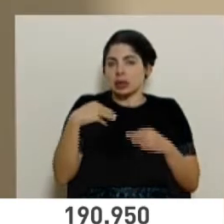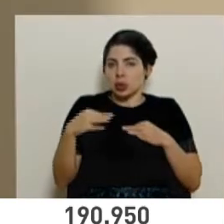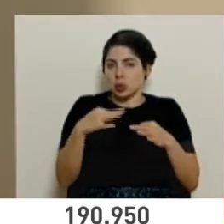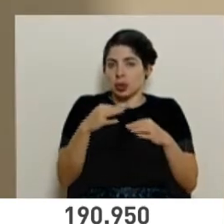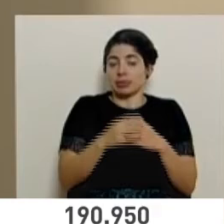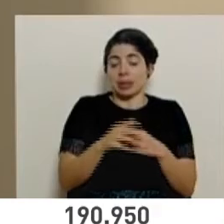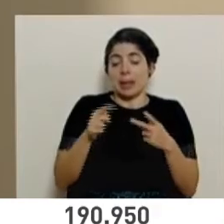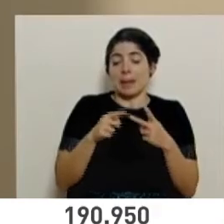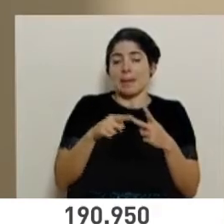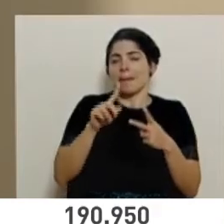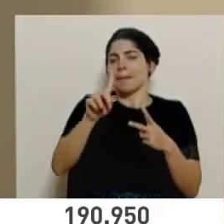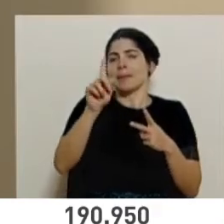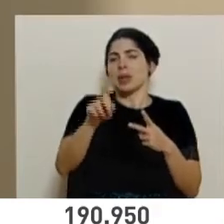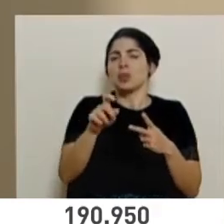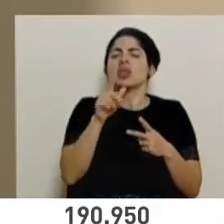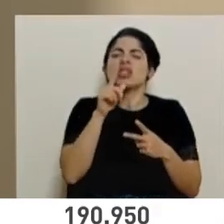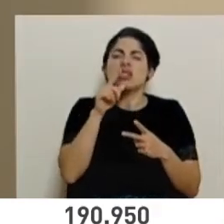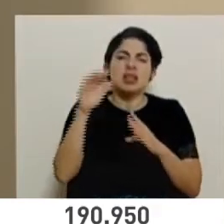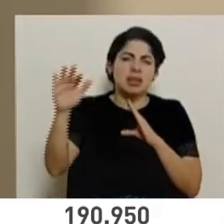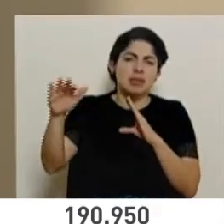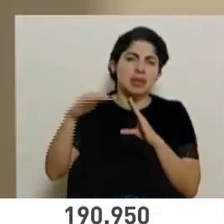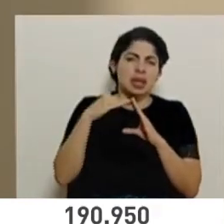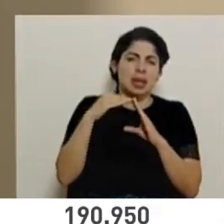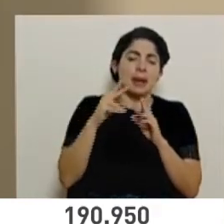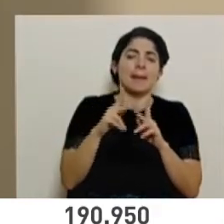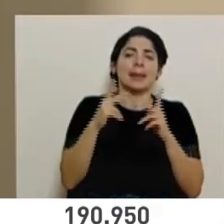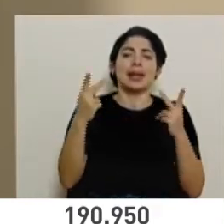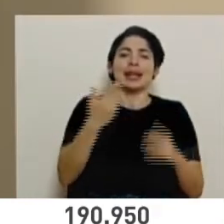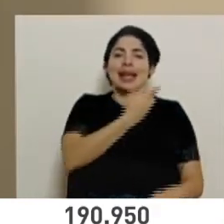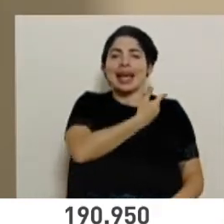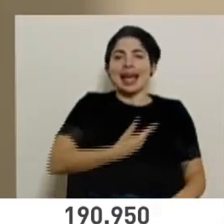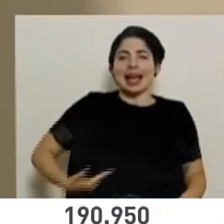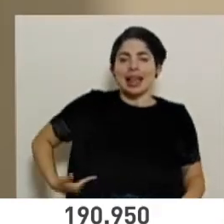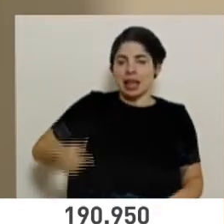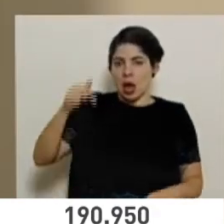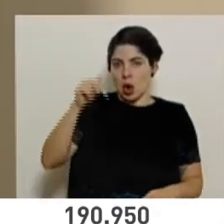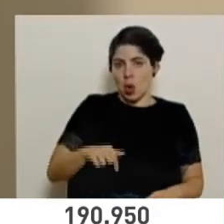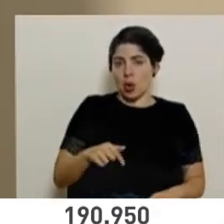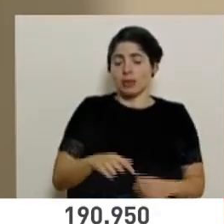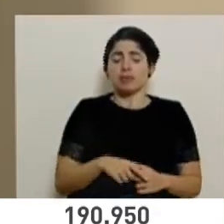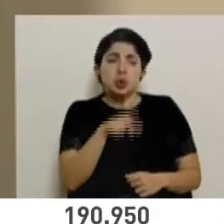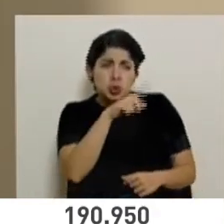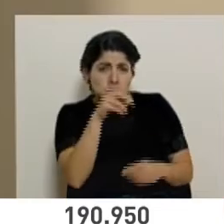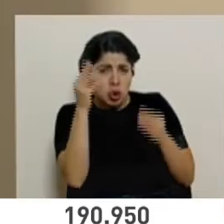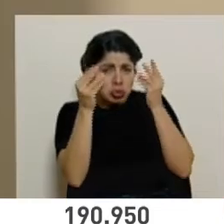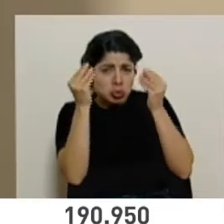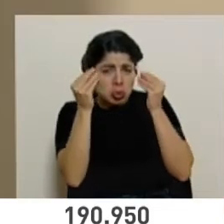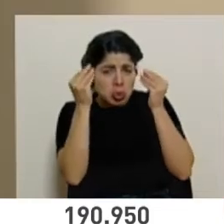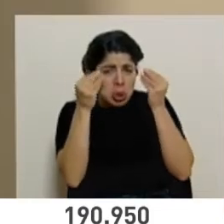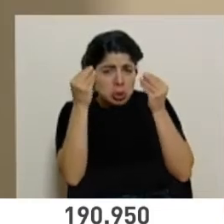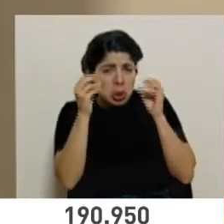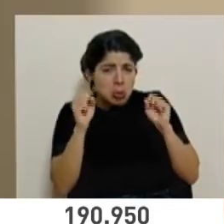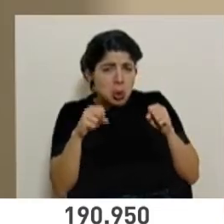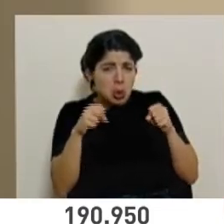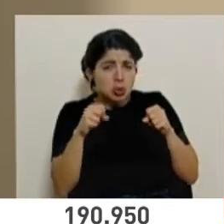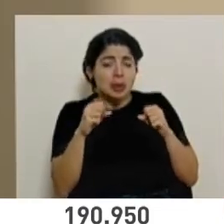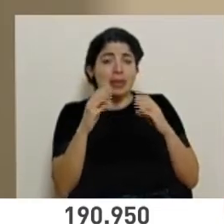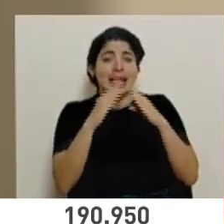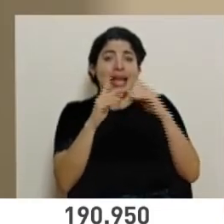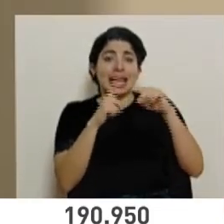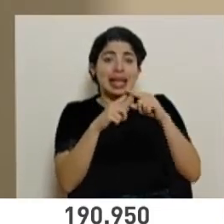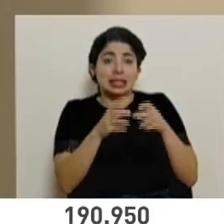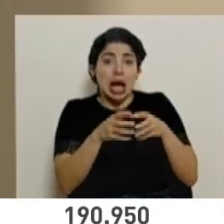Turismo. La consulta la realiza el periódico Heredia Hoy. Se está valorando aumentar el aforo en los templos,